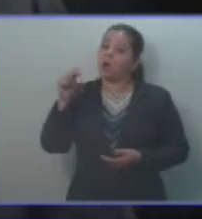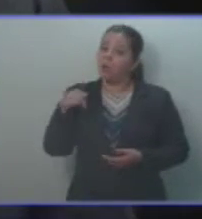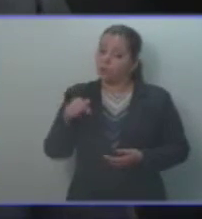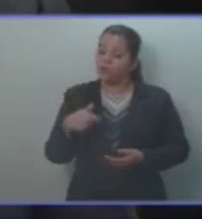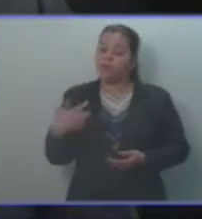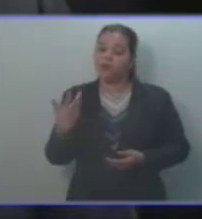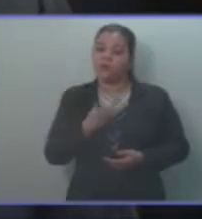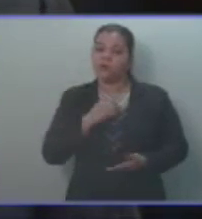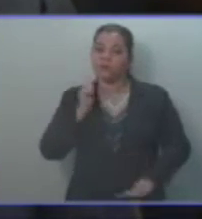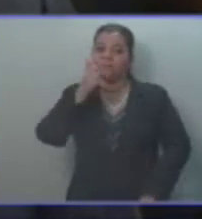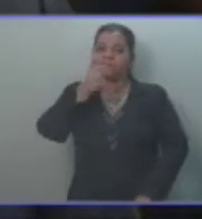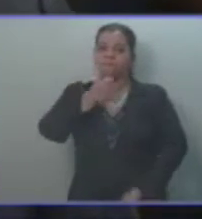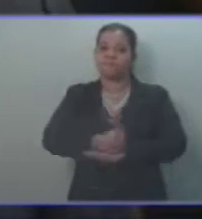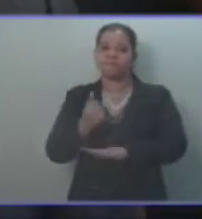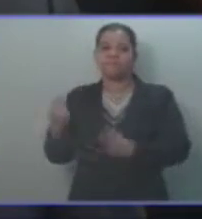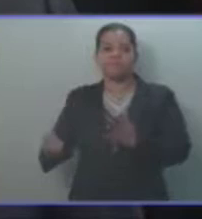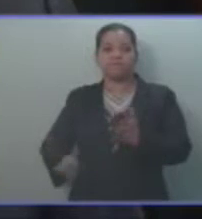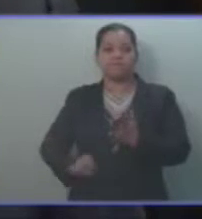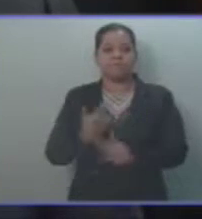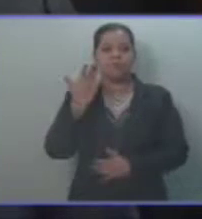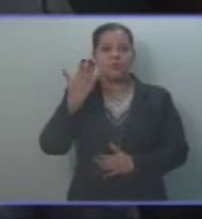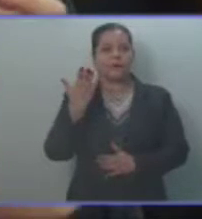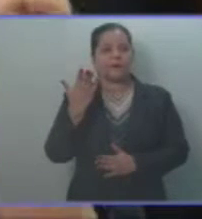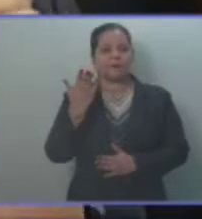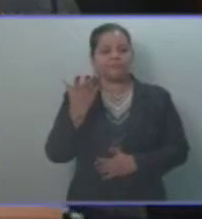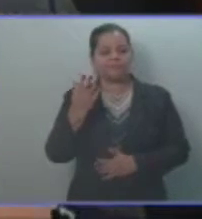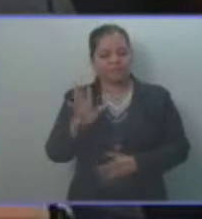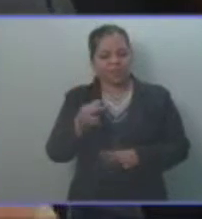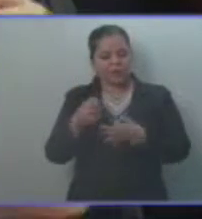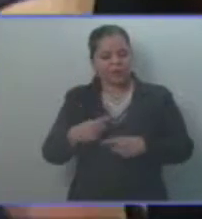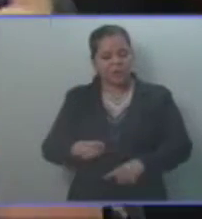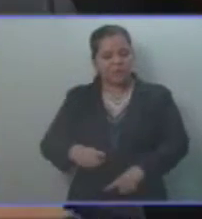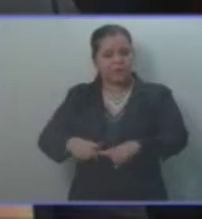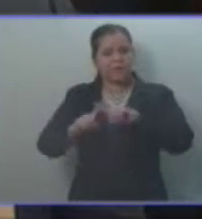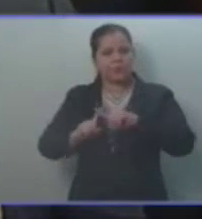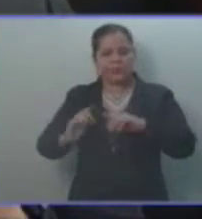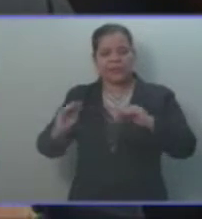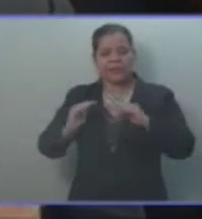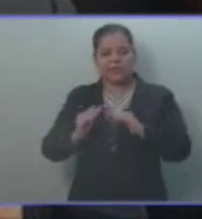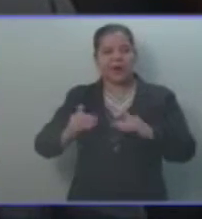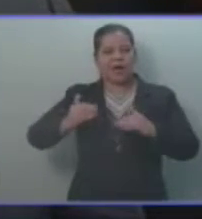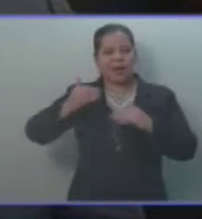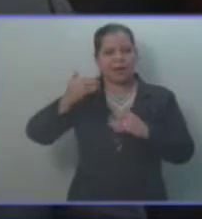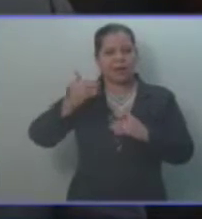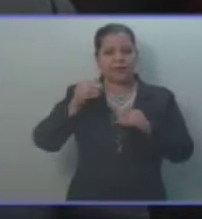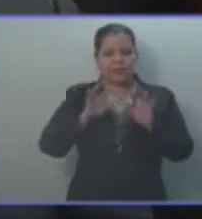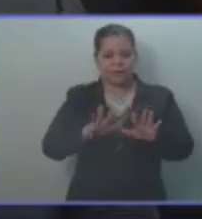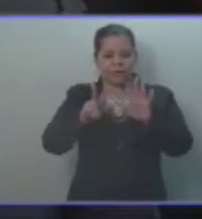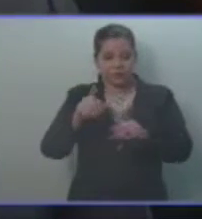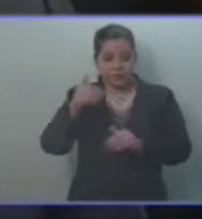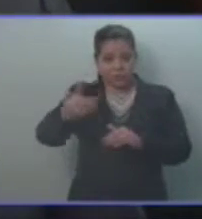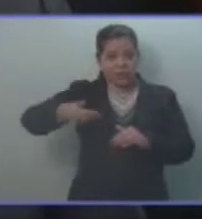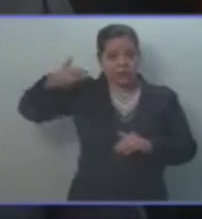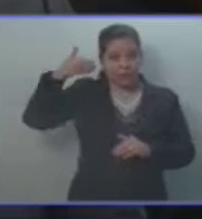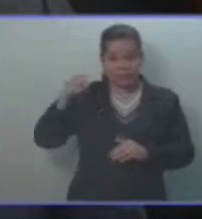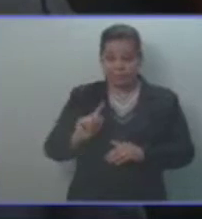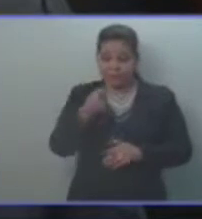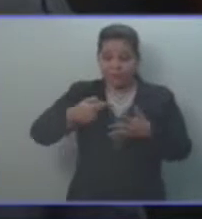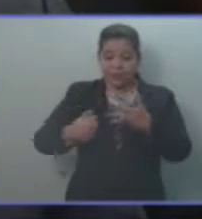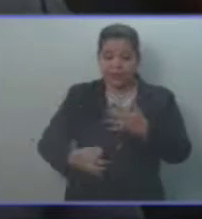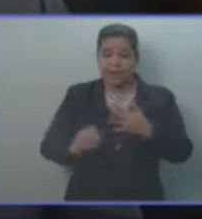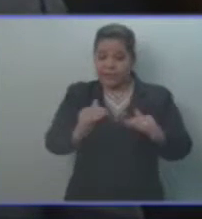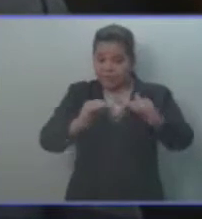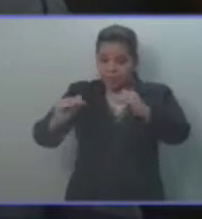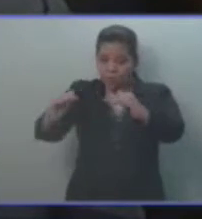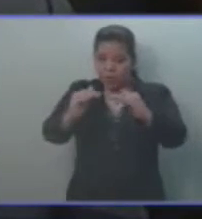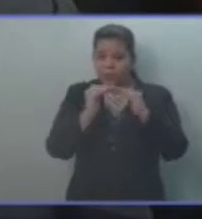escribimos una página positiva, así como hace 18 años se aprobó la primera ley de equiparación de